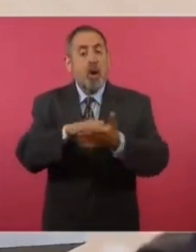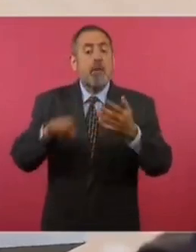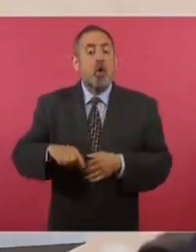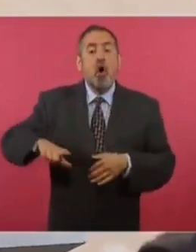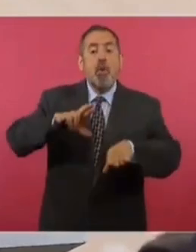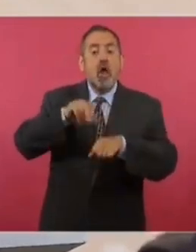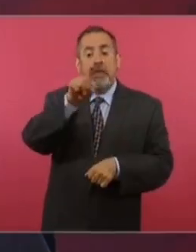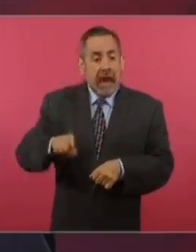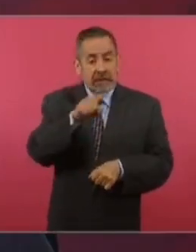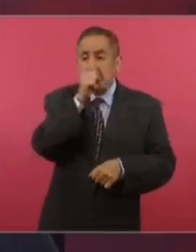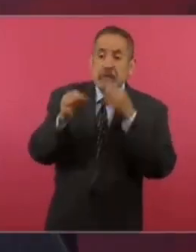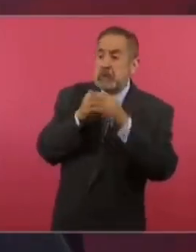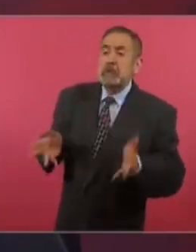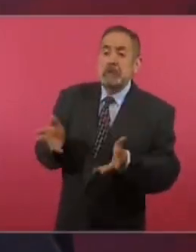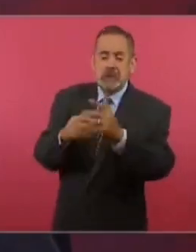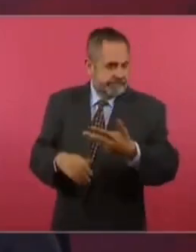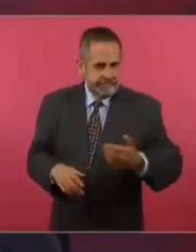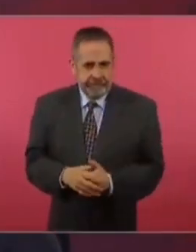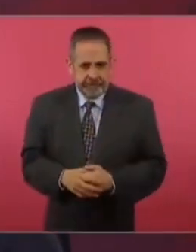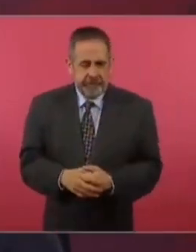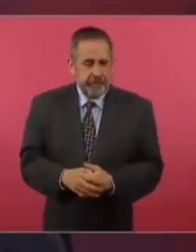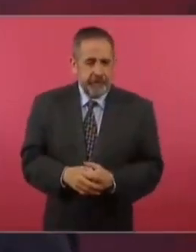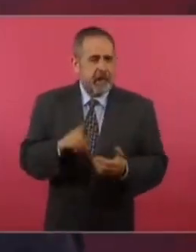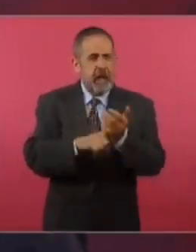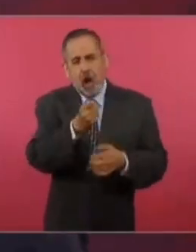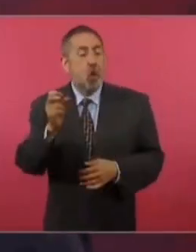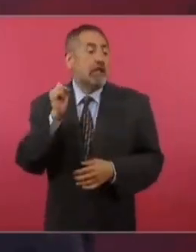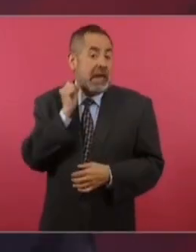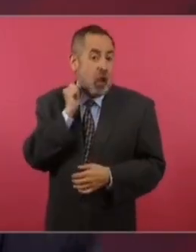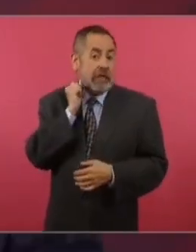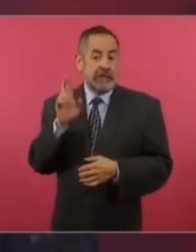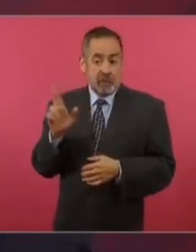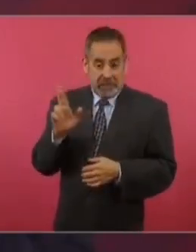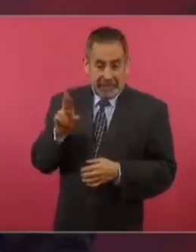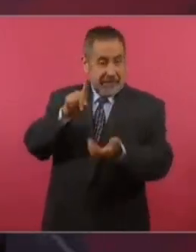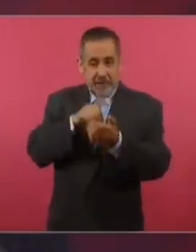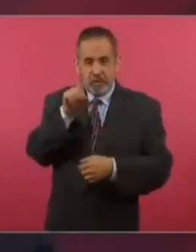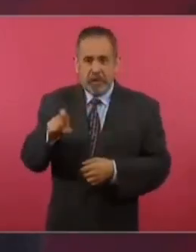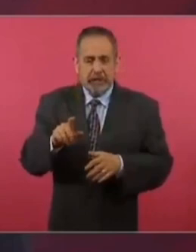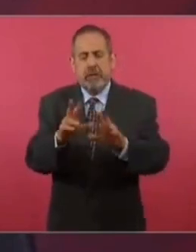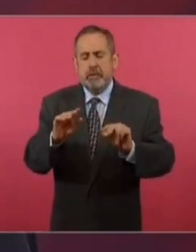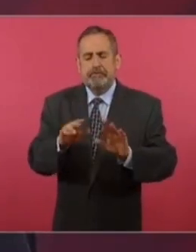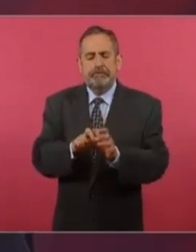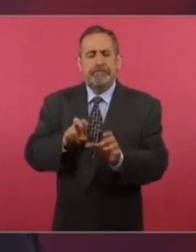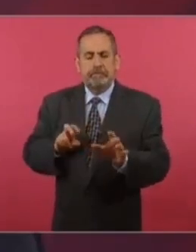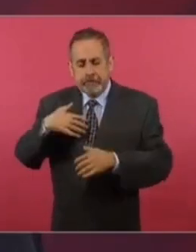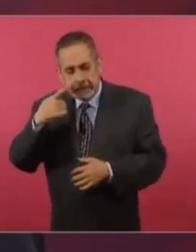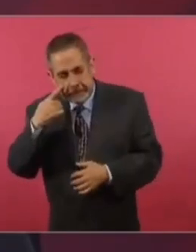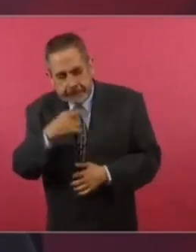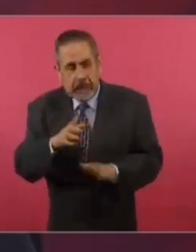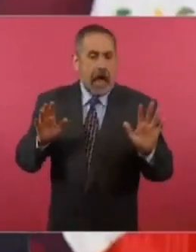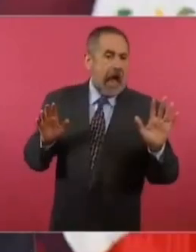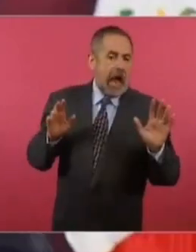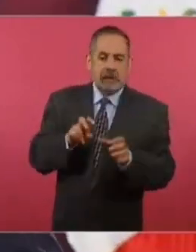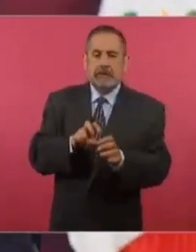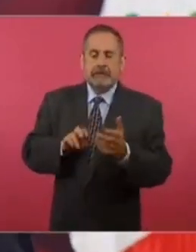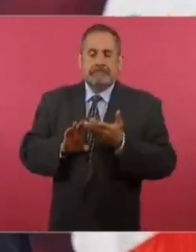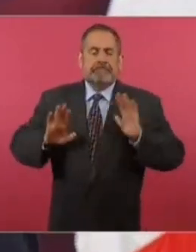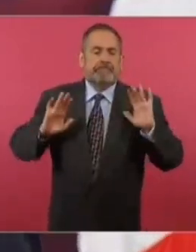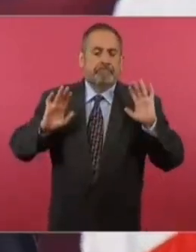es el que promueve esas acciones, porque incluso hasta senadores republicanos de Texas ya se han moderado. He estado pendiente y